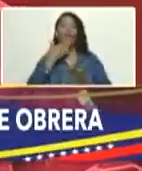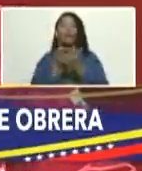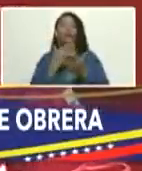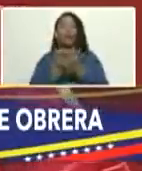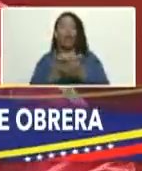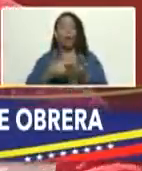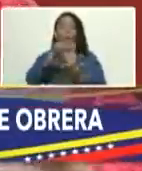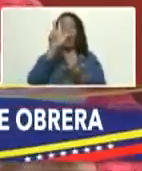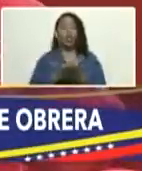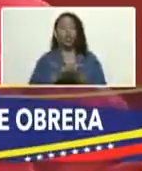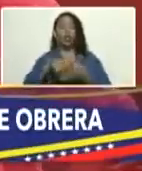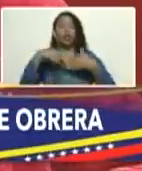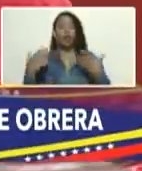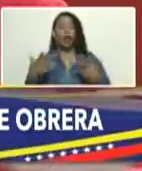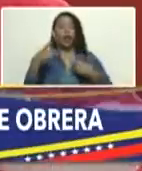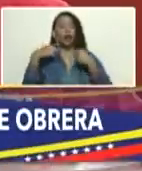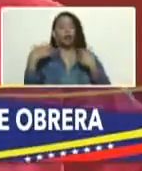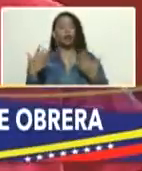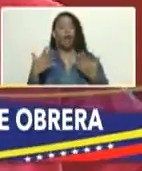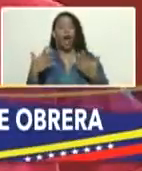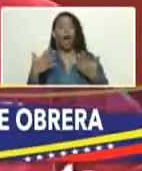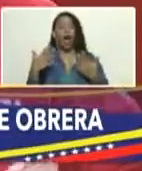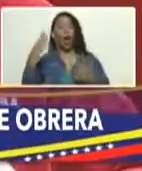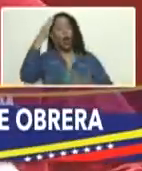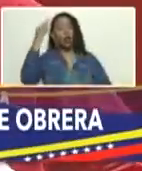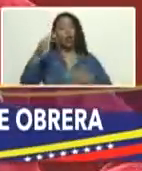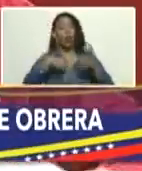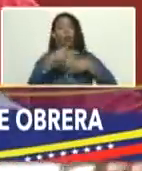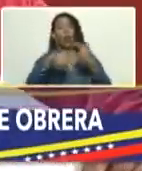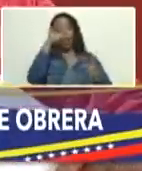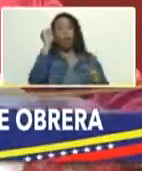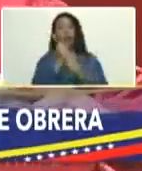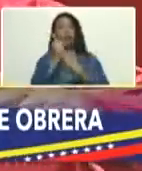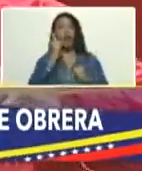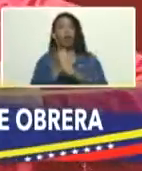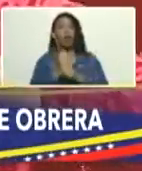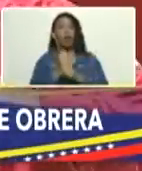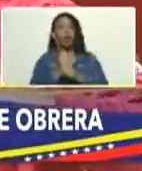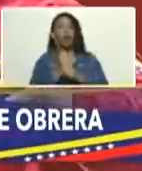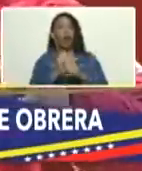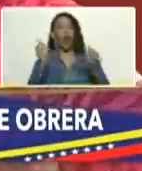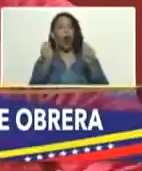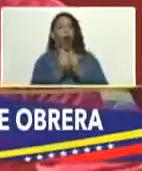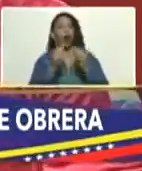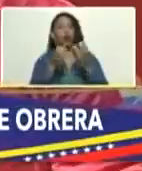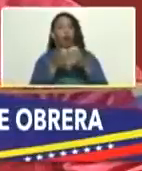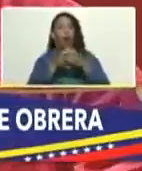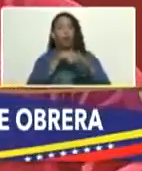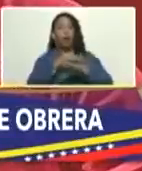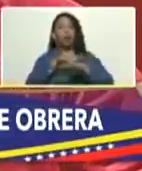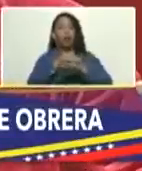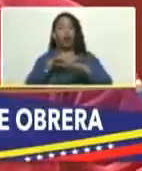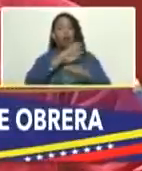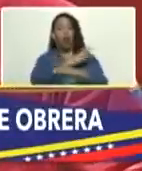la aprobación de que los consejos productivos de trabajadores con la rectoría del Ministerio del Poder Popular para